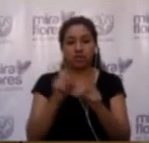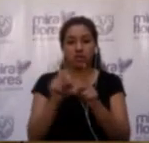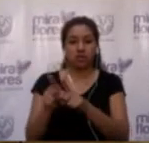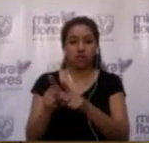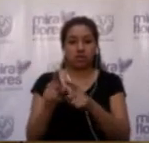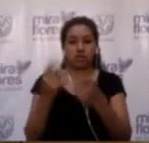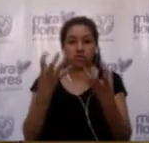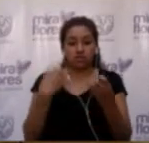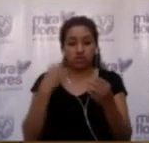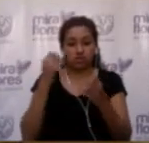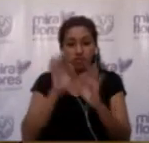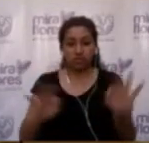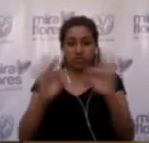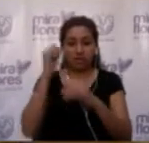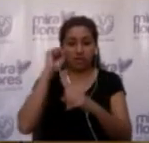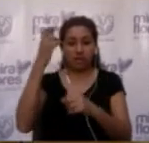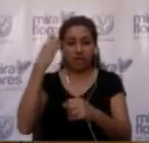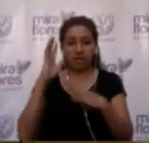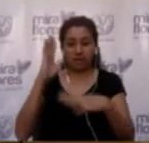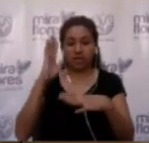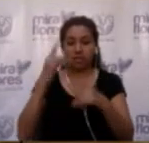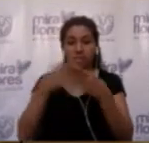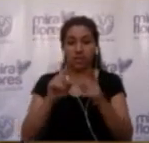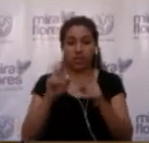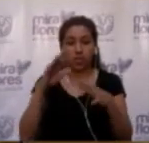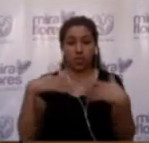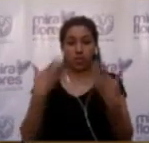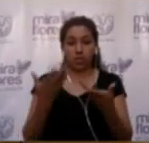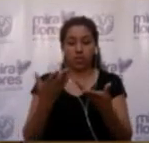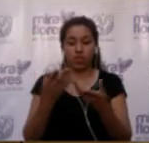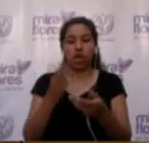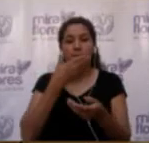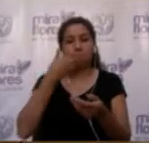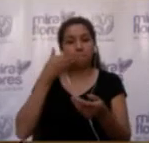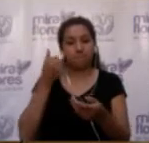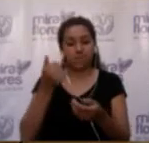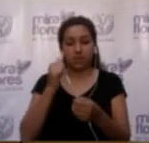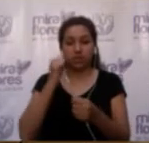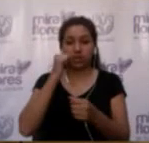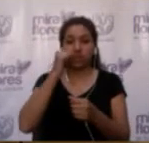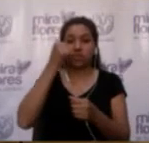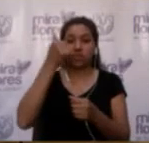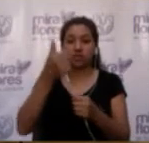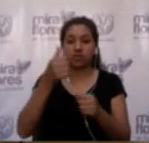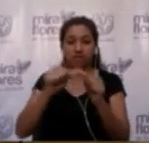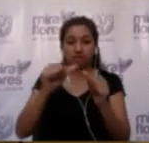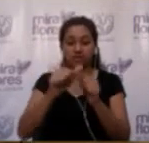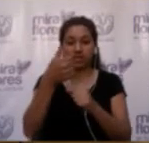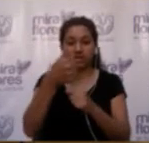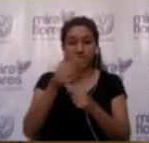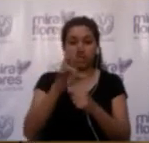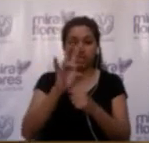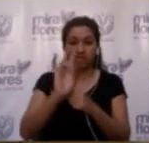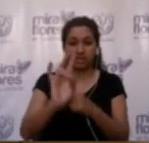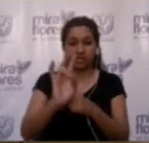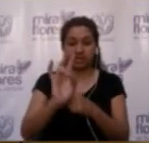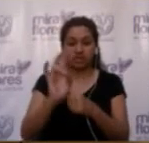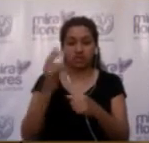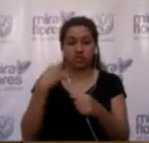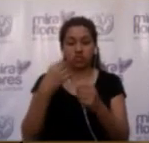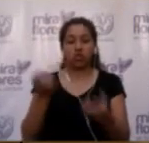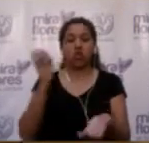quería dar al viaje, ¿no? Entonces, desde el día siguiente, es decir, desde el día 17, he